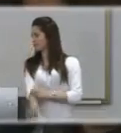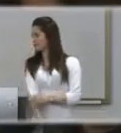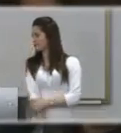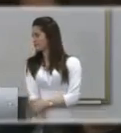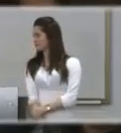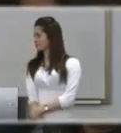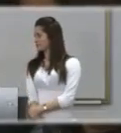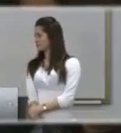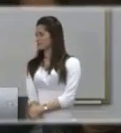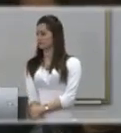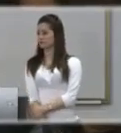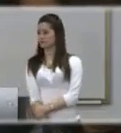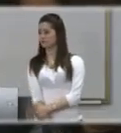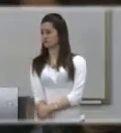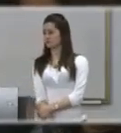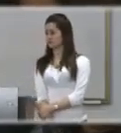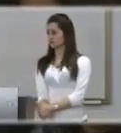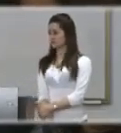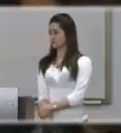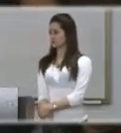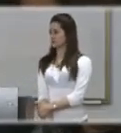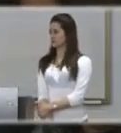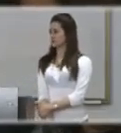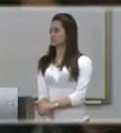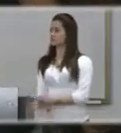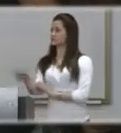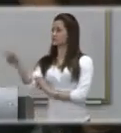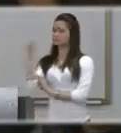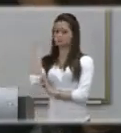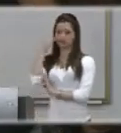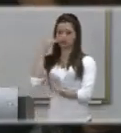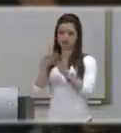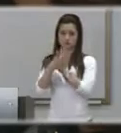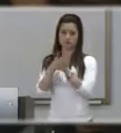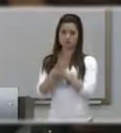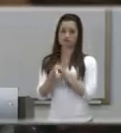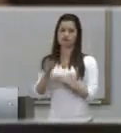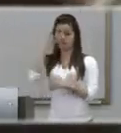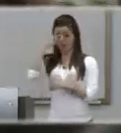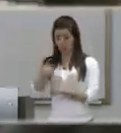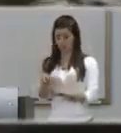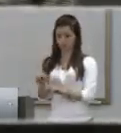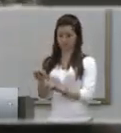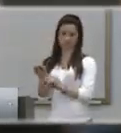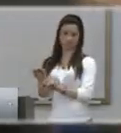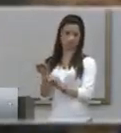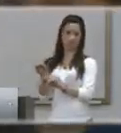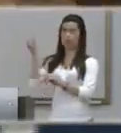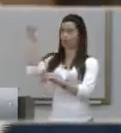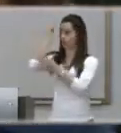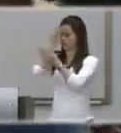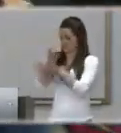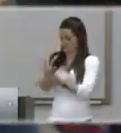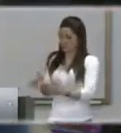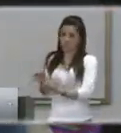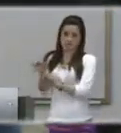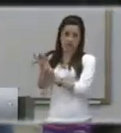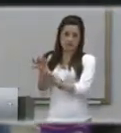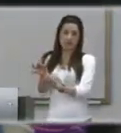Entonces, Majo, si me puedes ayudar. Bueno, indudablemente, esa es una bendición enorme, maravillosa, pero